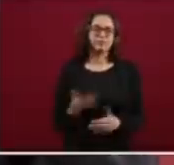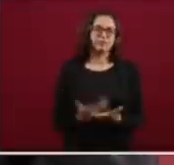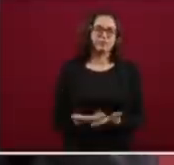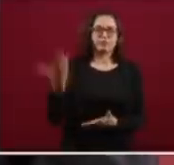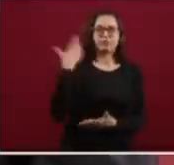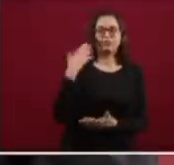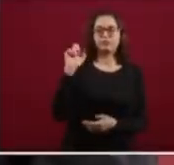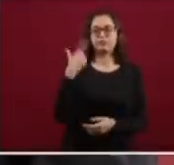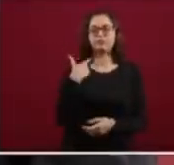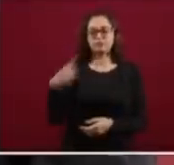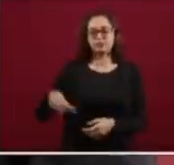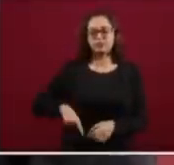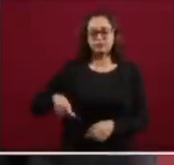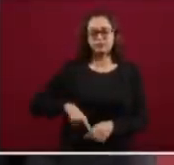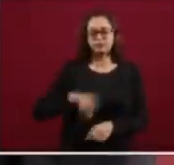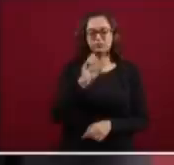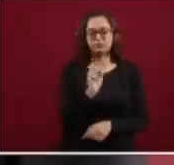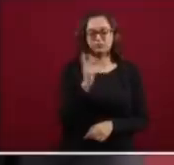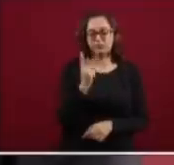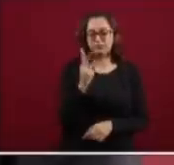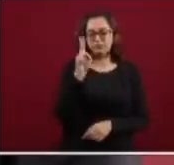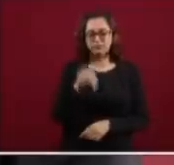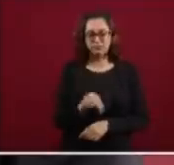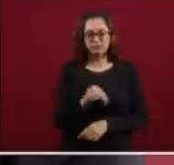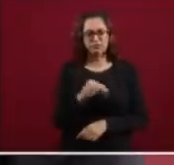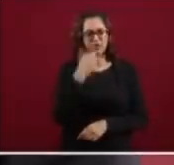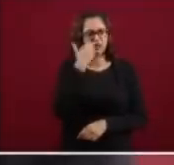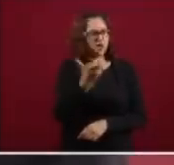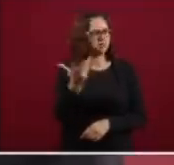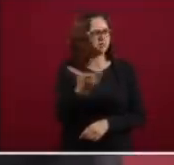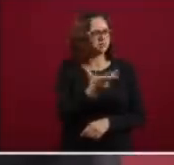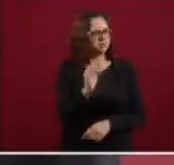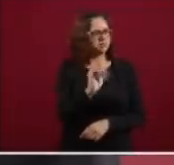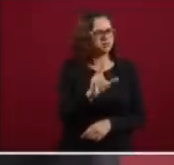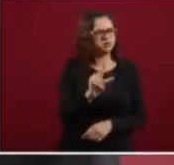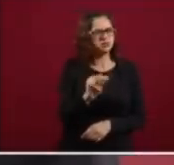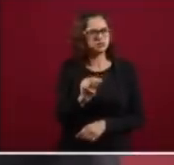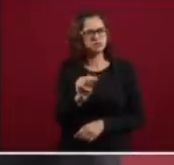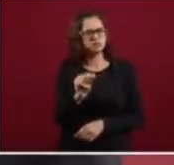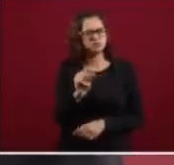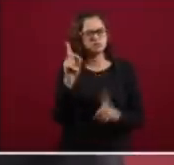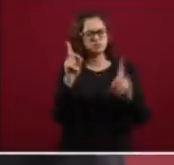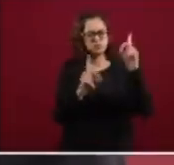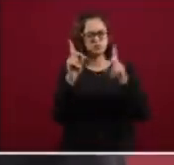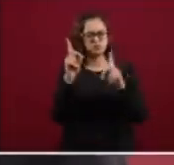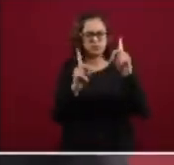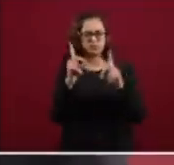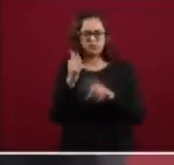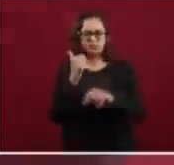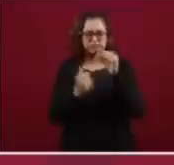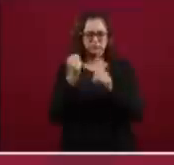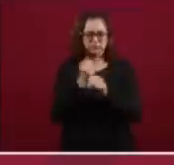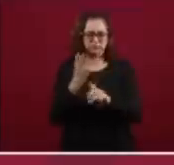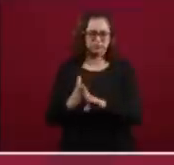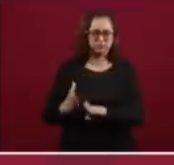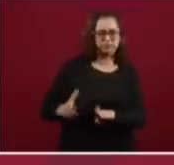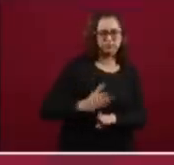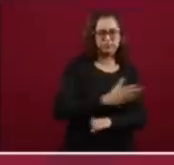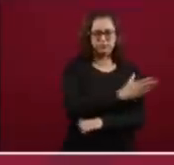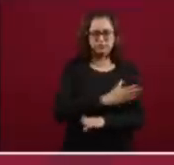hacer no sé si se hizo en el sexenio pasado